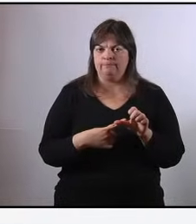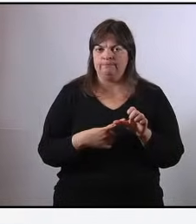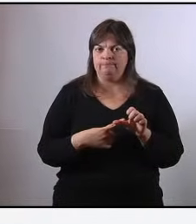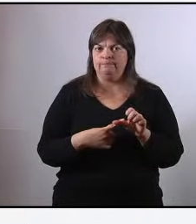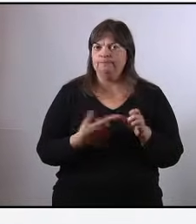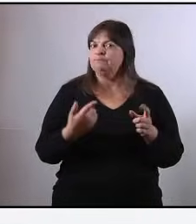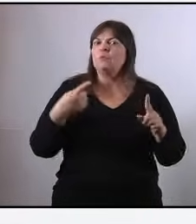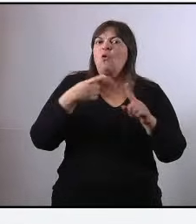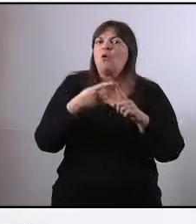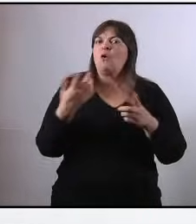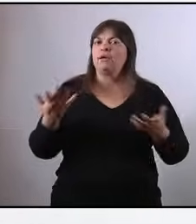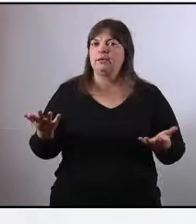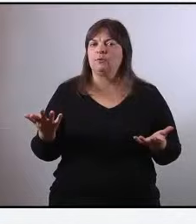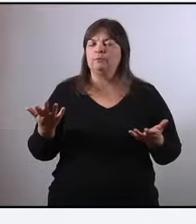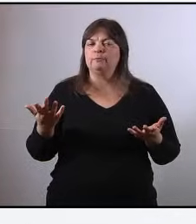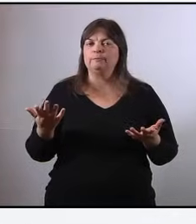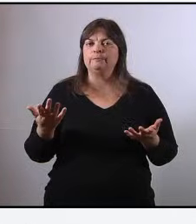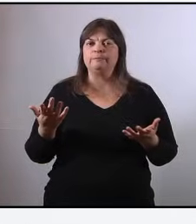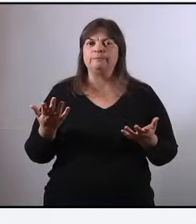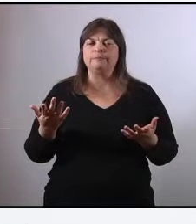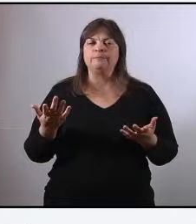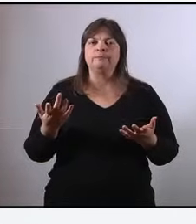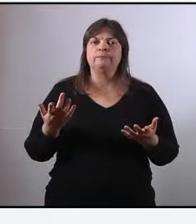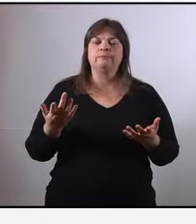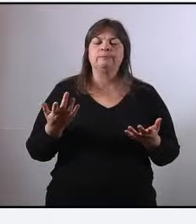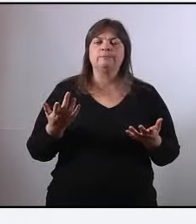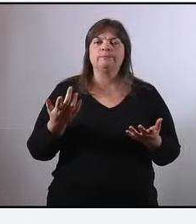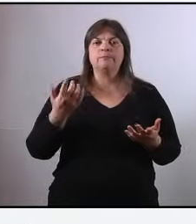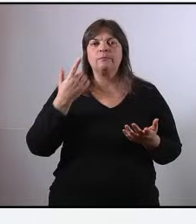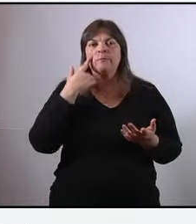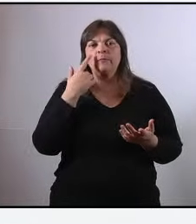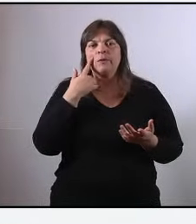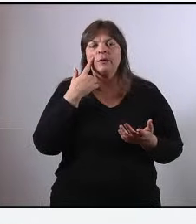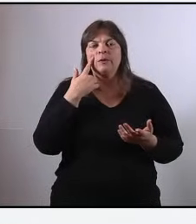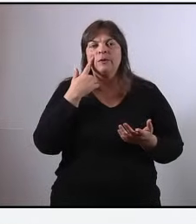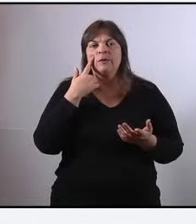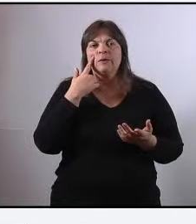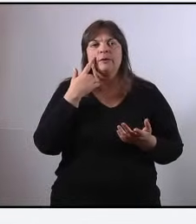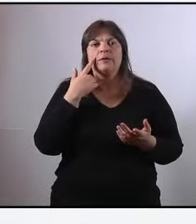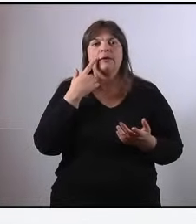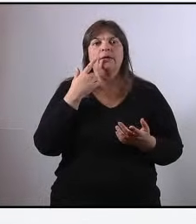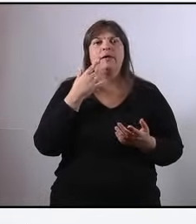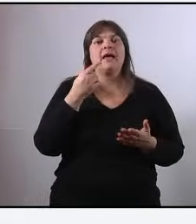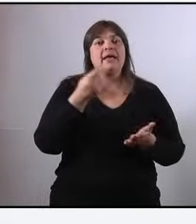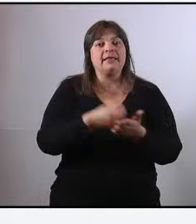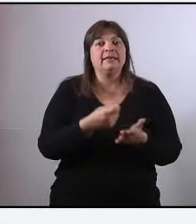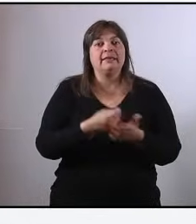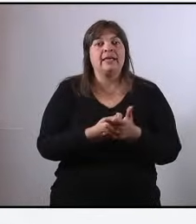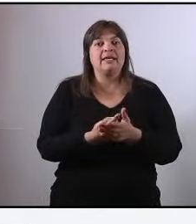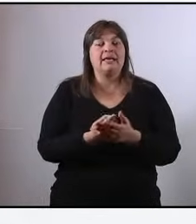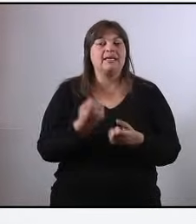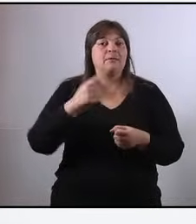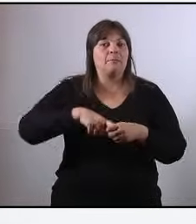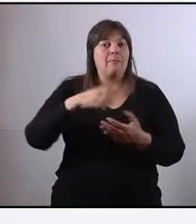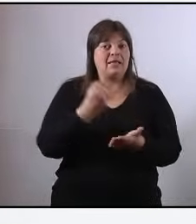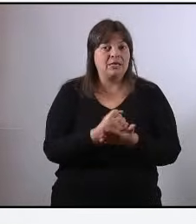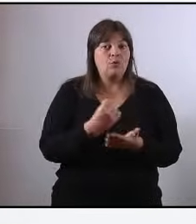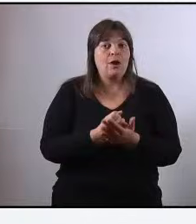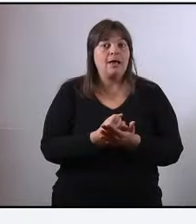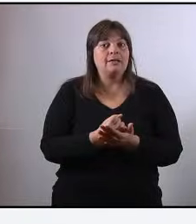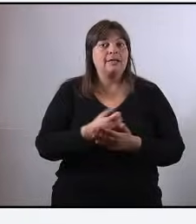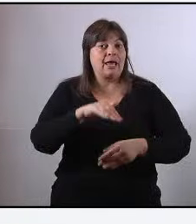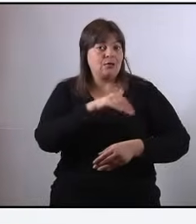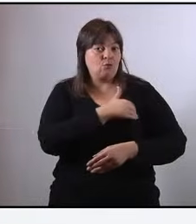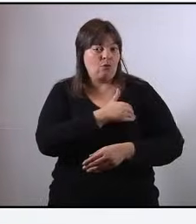¿Con qué objetivo? Con el objetivo de compensar la exención de tasas de matrículas de los estudiantes.